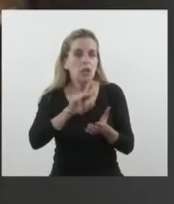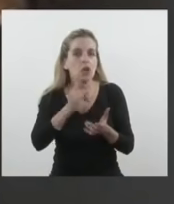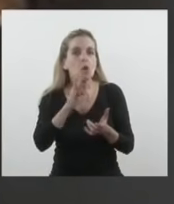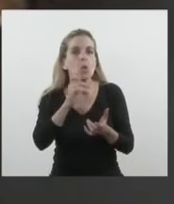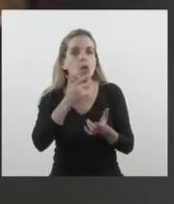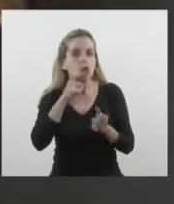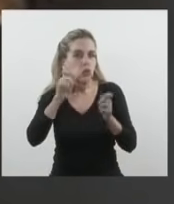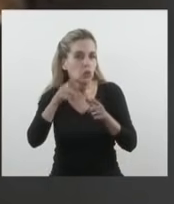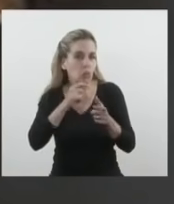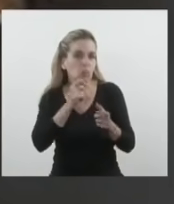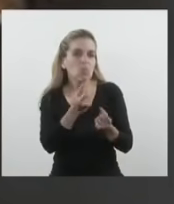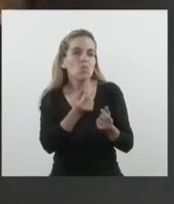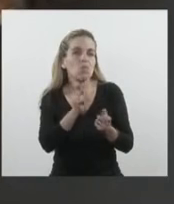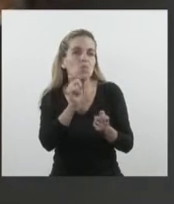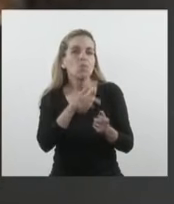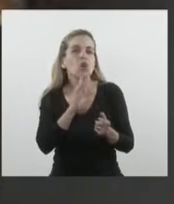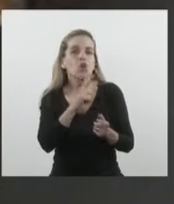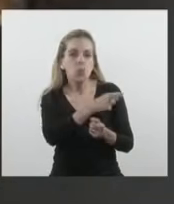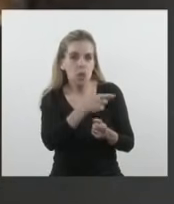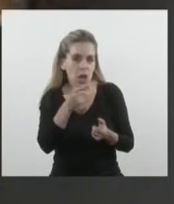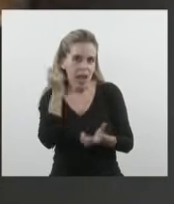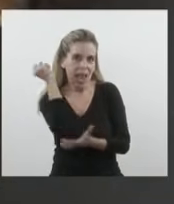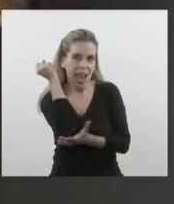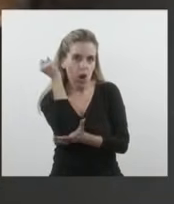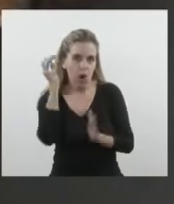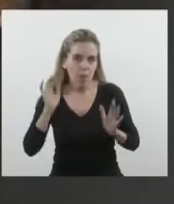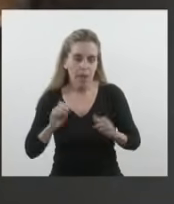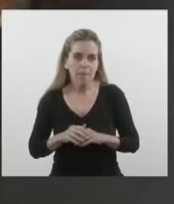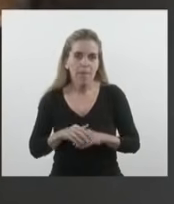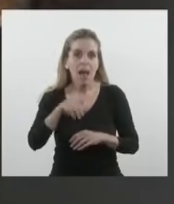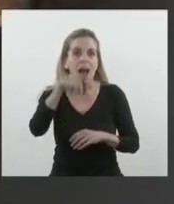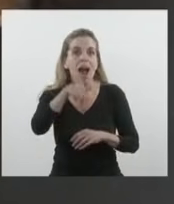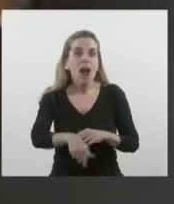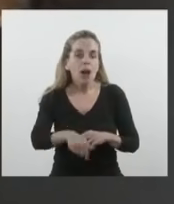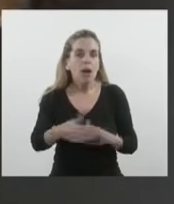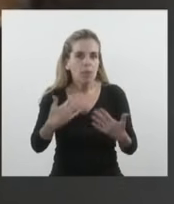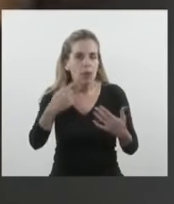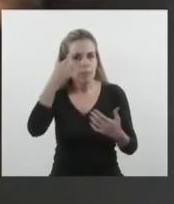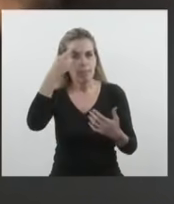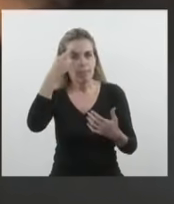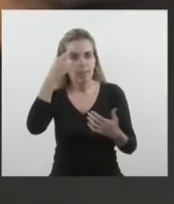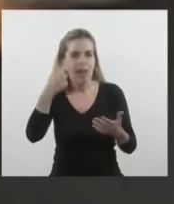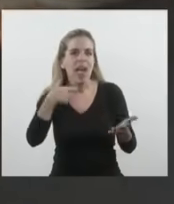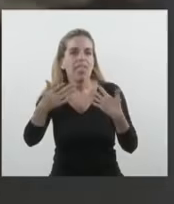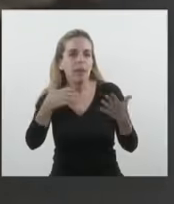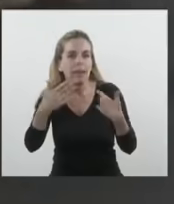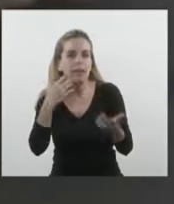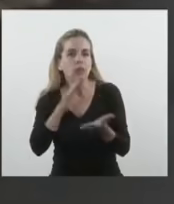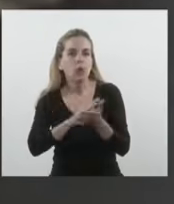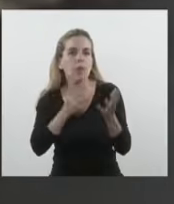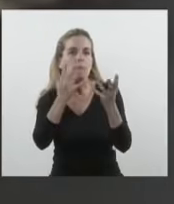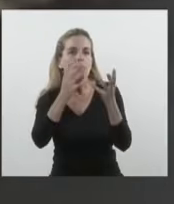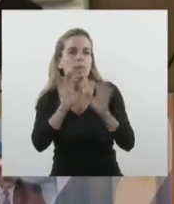inversiones en la economía ahora podríamos discutir los proyectos